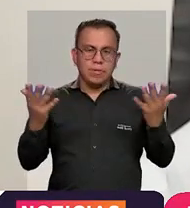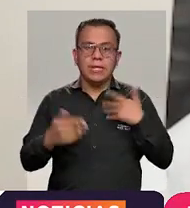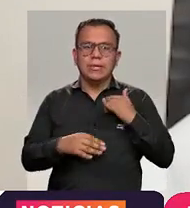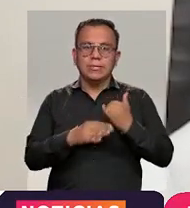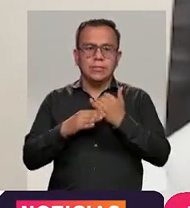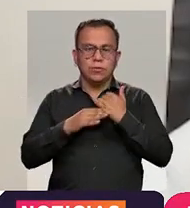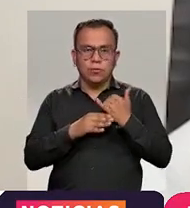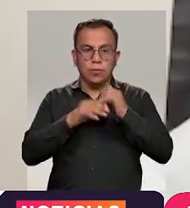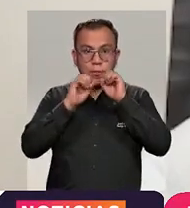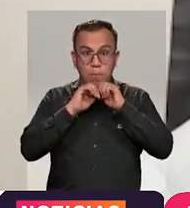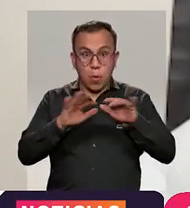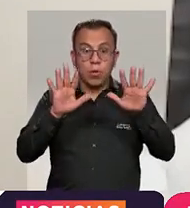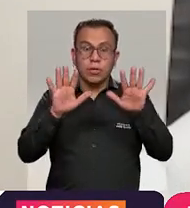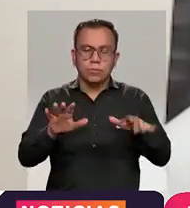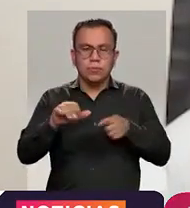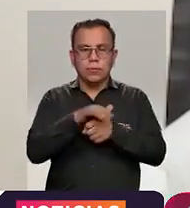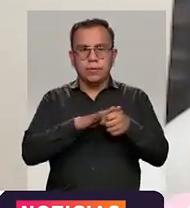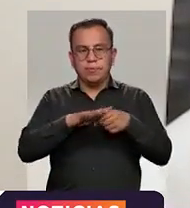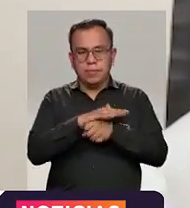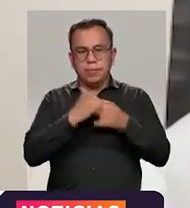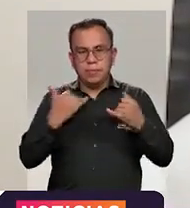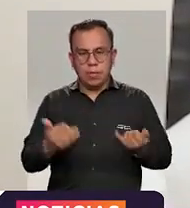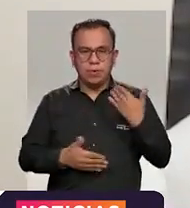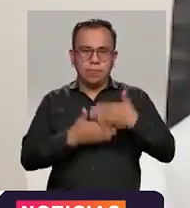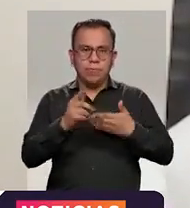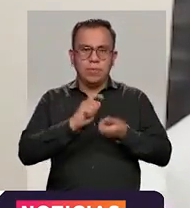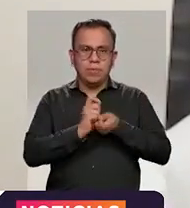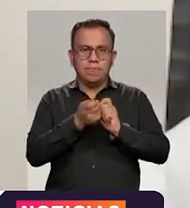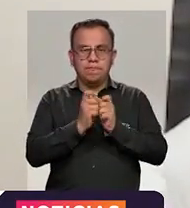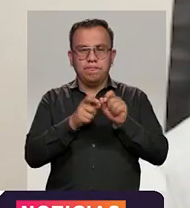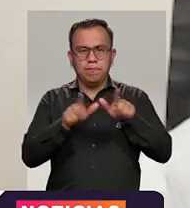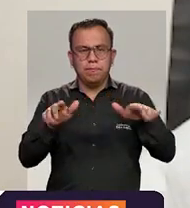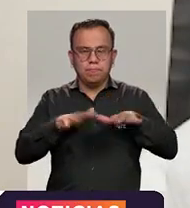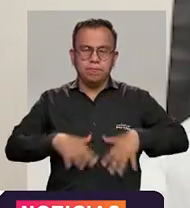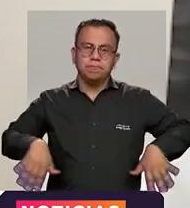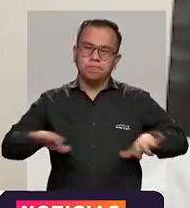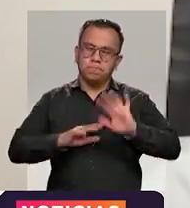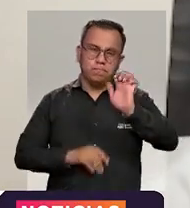instituciones públicas del departamento y pues por supuesto modificar la región metropolitana nos parece primordial.